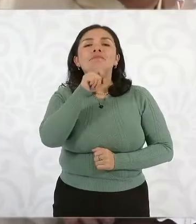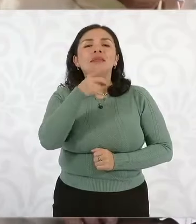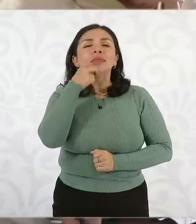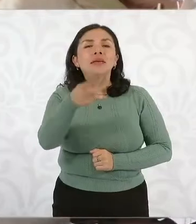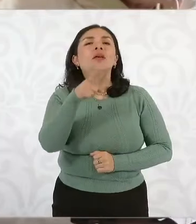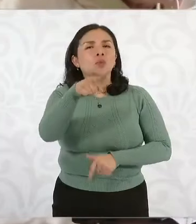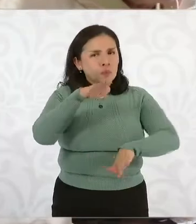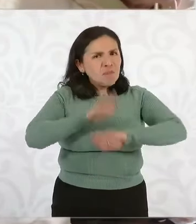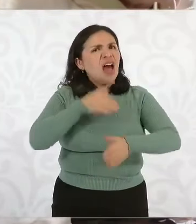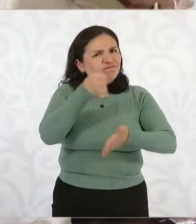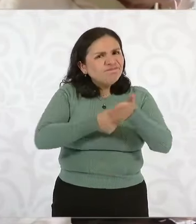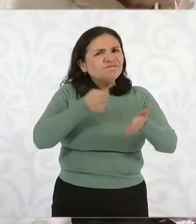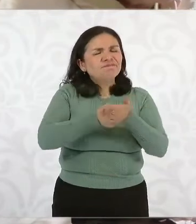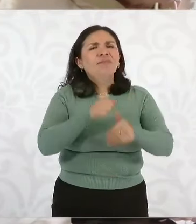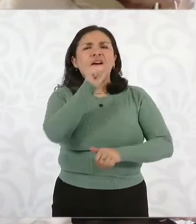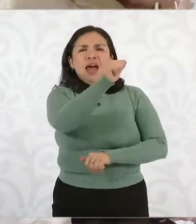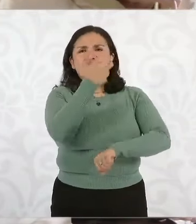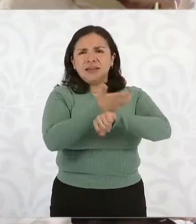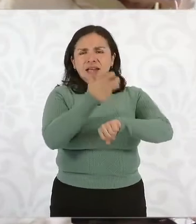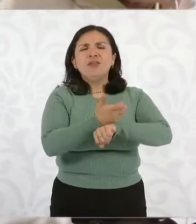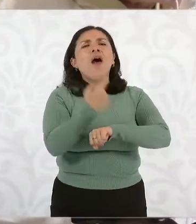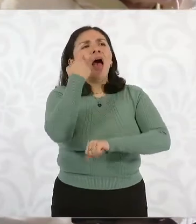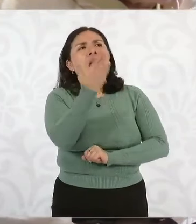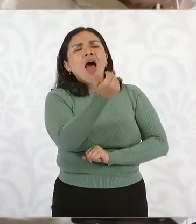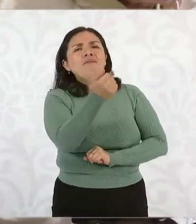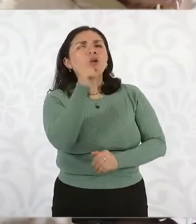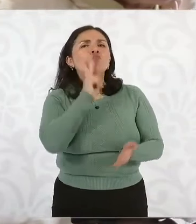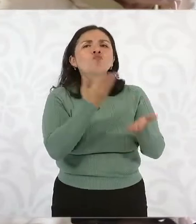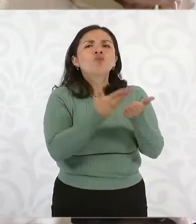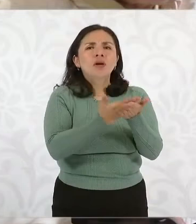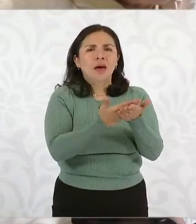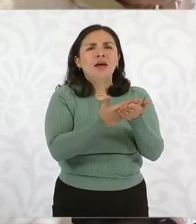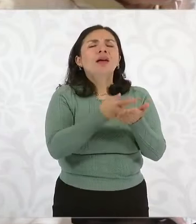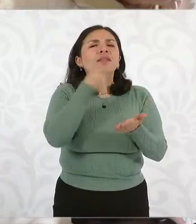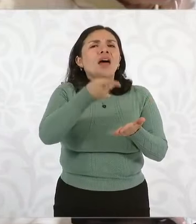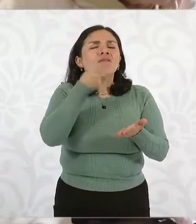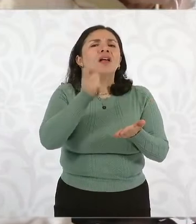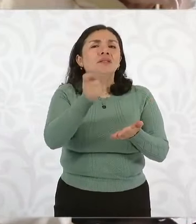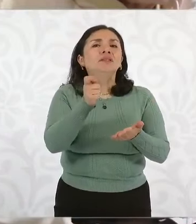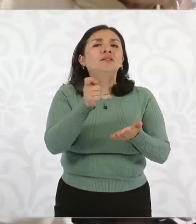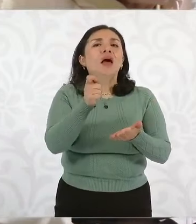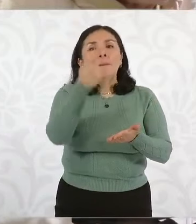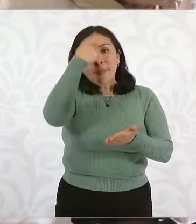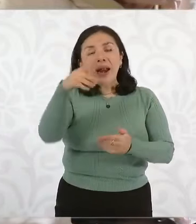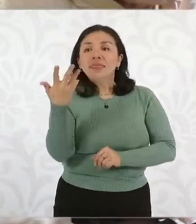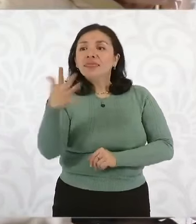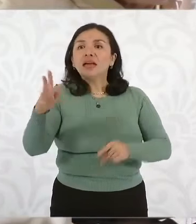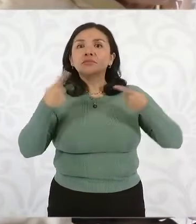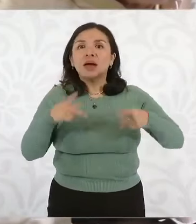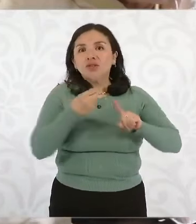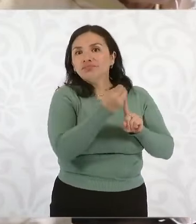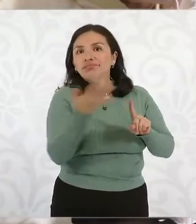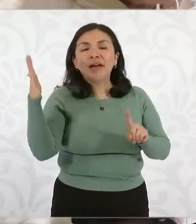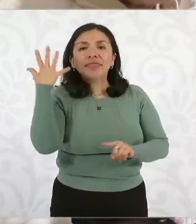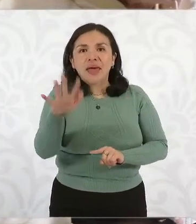iba a insistir acerca a Estados Unidos sobre las pruebas que tienen ellos acerca de los cargos que imputan a los 10 ciudadanos.